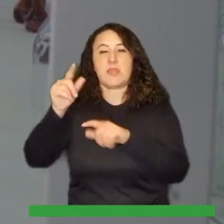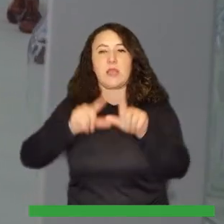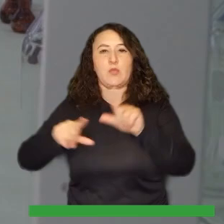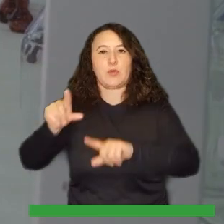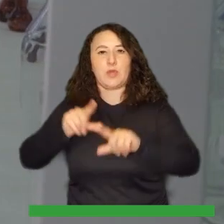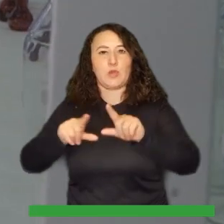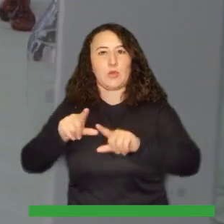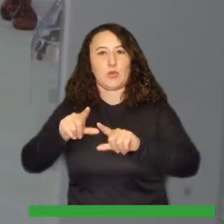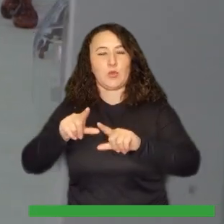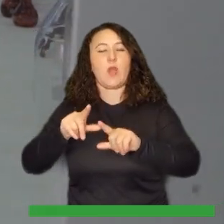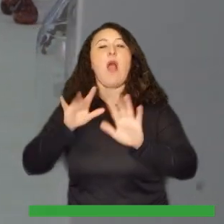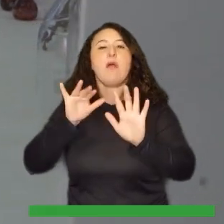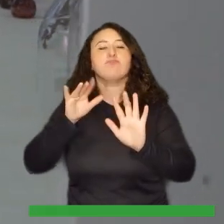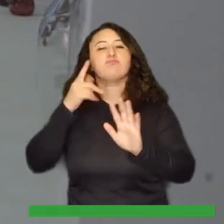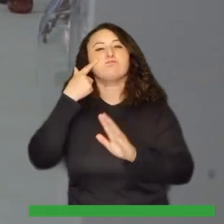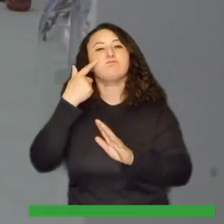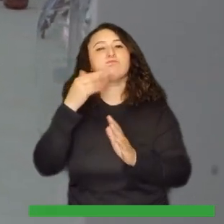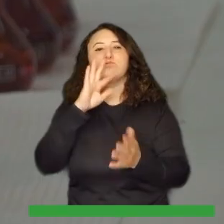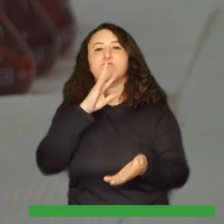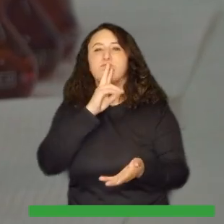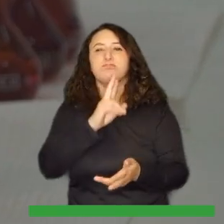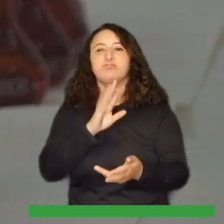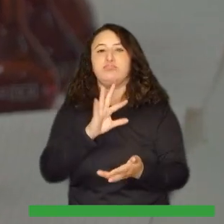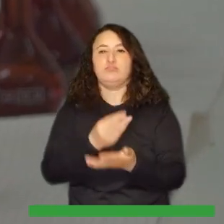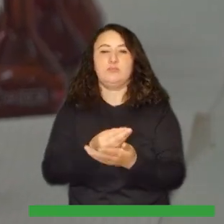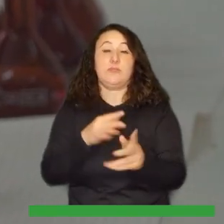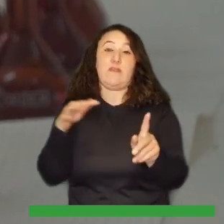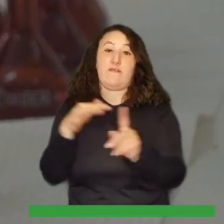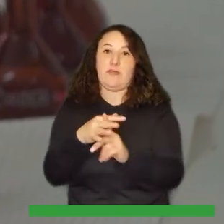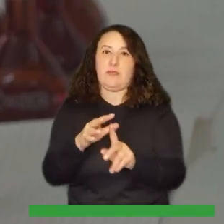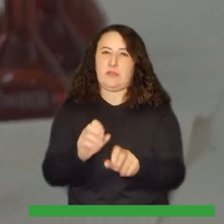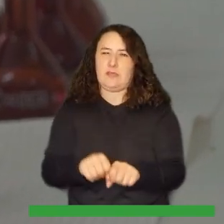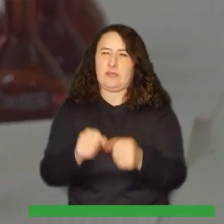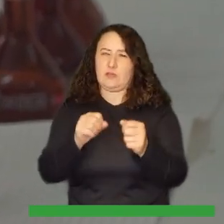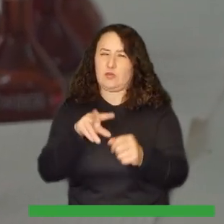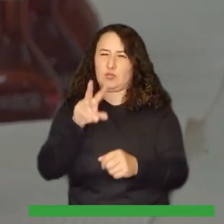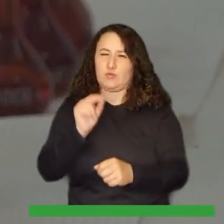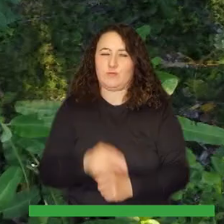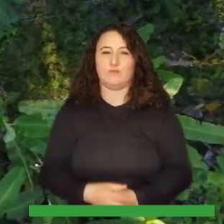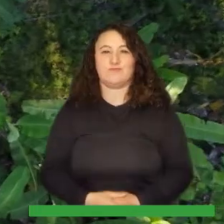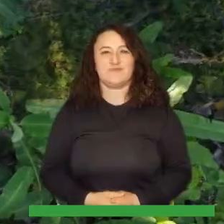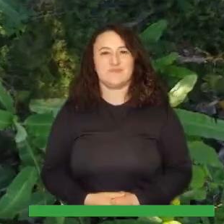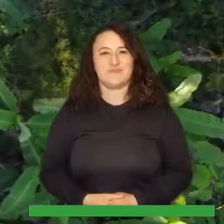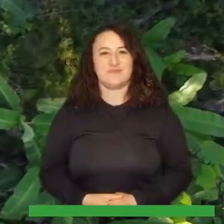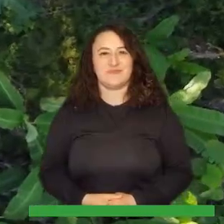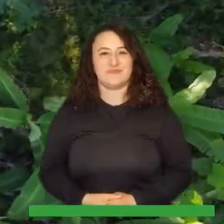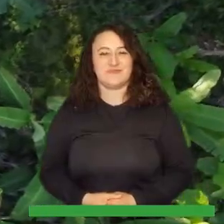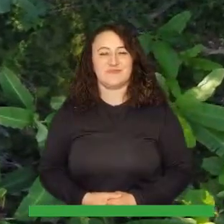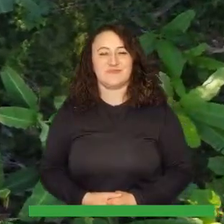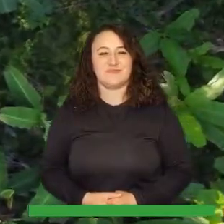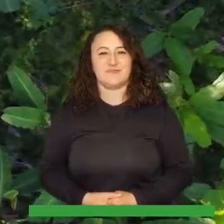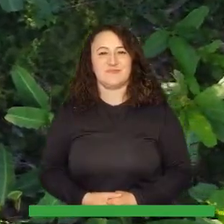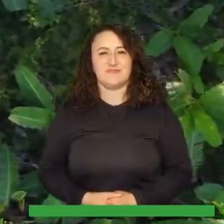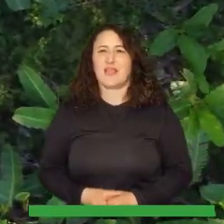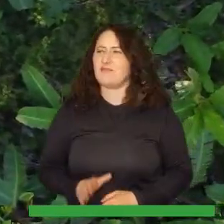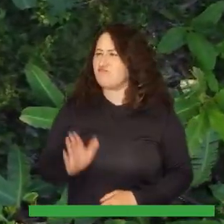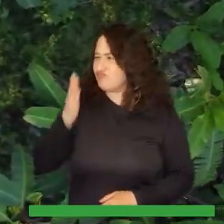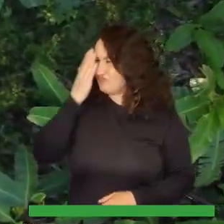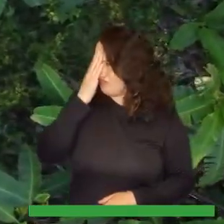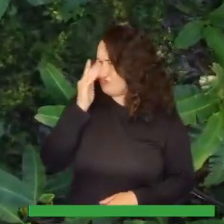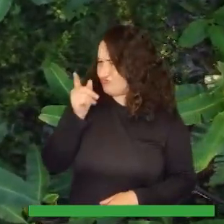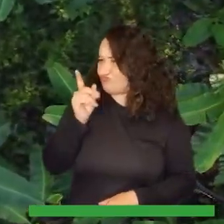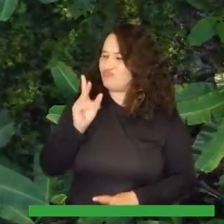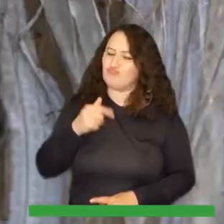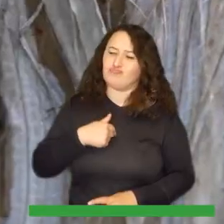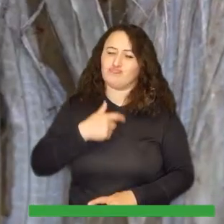determinamos las condiciones para que no nos vaya a causar mucho daño aquí en nuestra región. Usted sabe que yo soy una